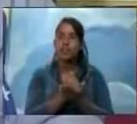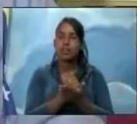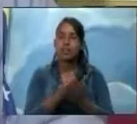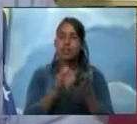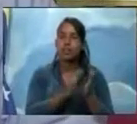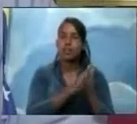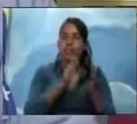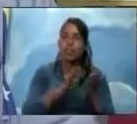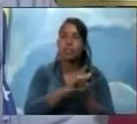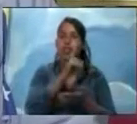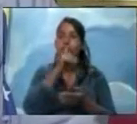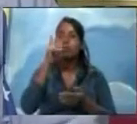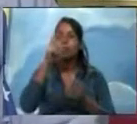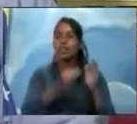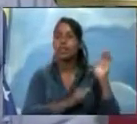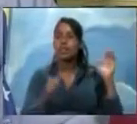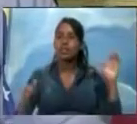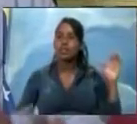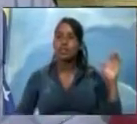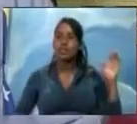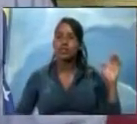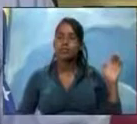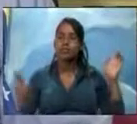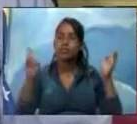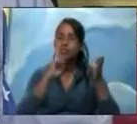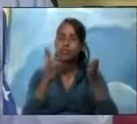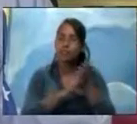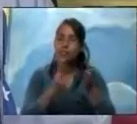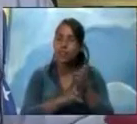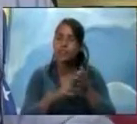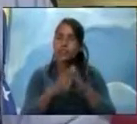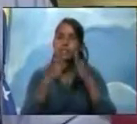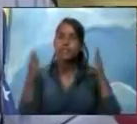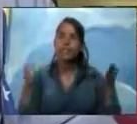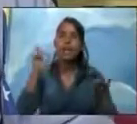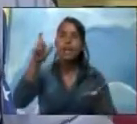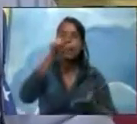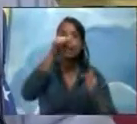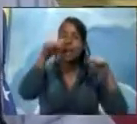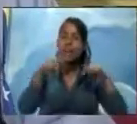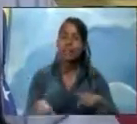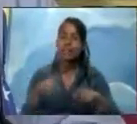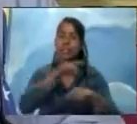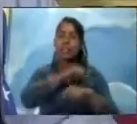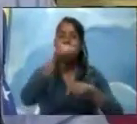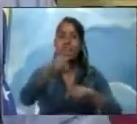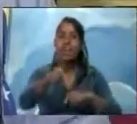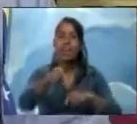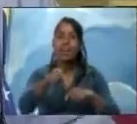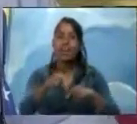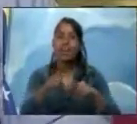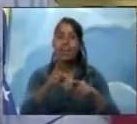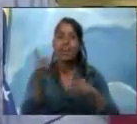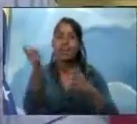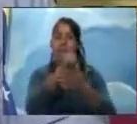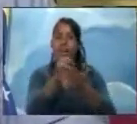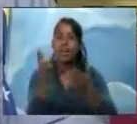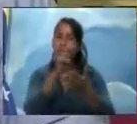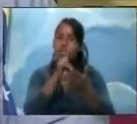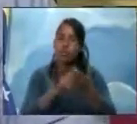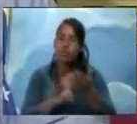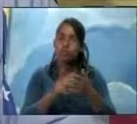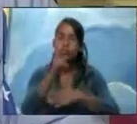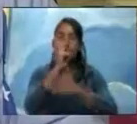Alabamos y glorificamos el nombre del Señor. Realmente hay una gran enseñanza acá en esta lectura. La